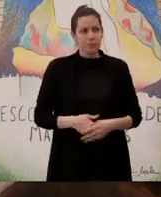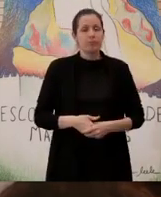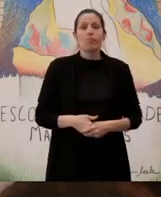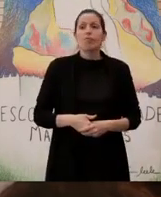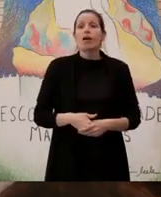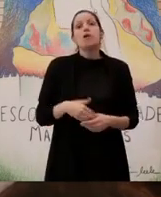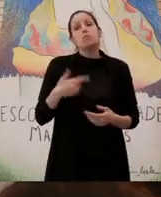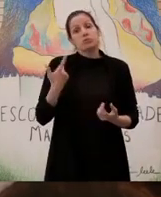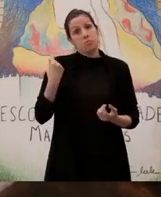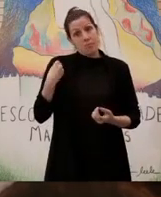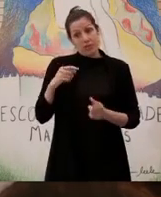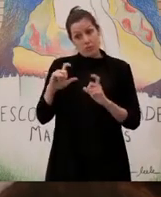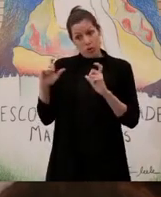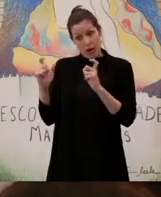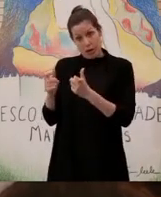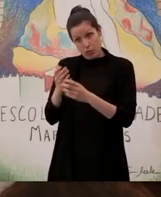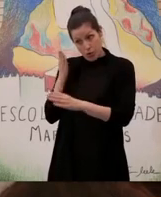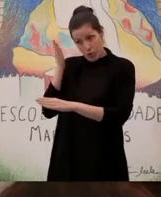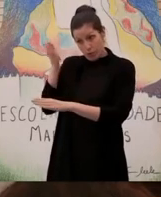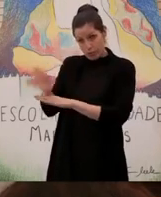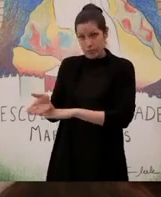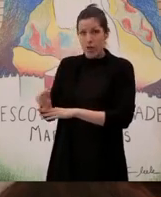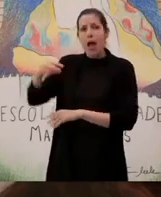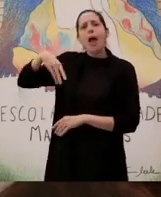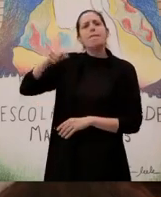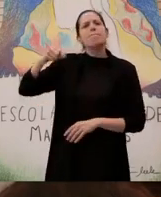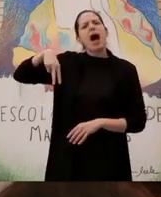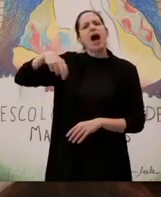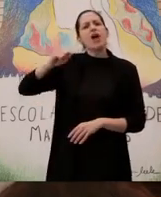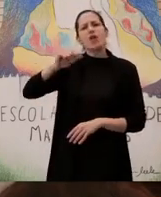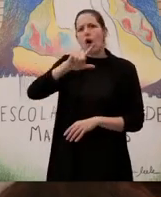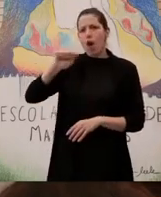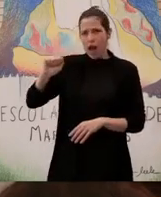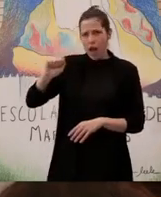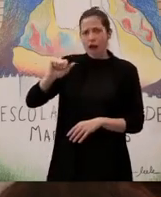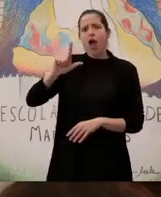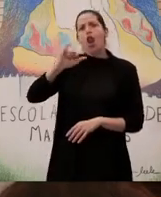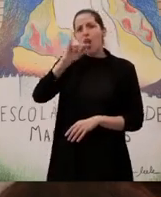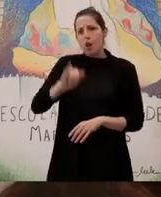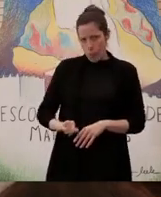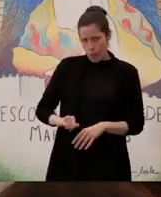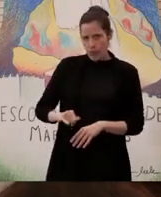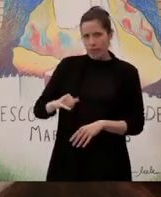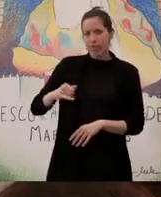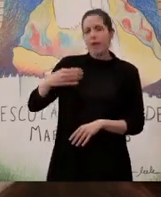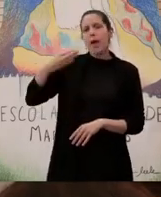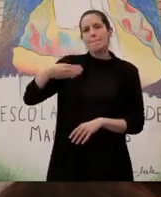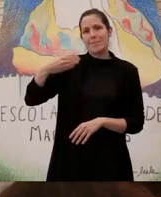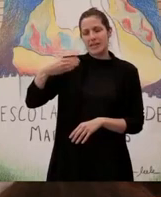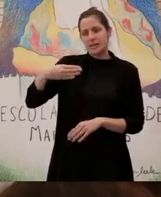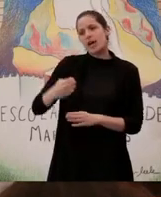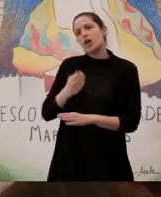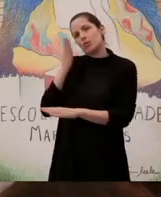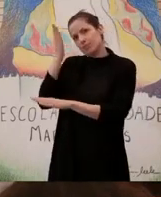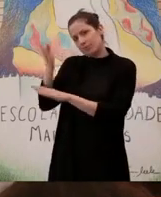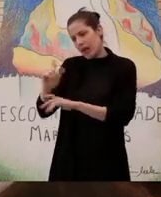le vamos a la manola lópeziro ay salimos de Lima y contentos nada en Galicia algo va a cambiar que Vais a proponer